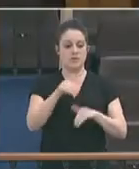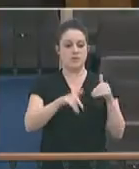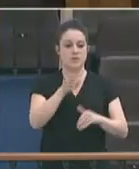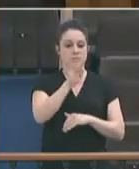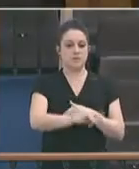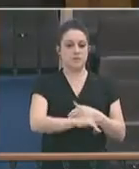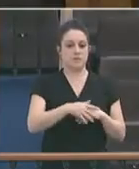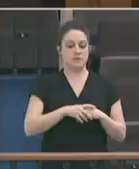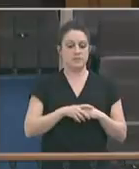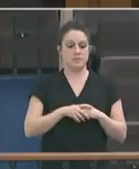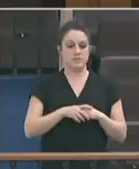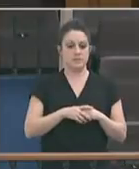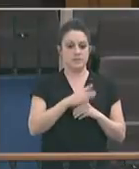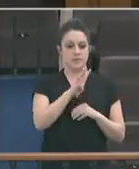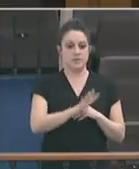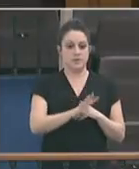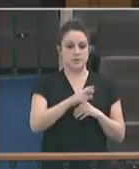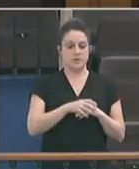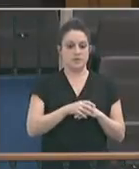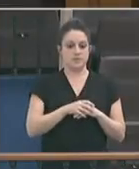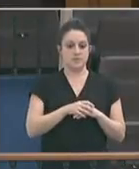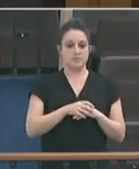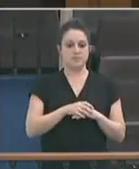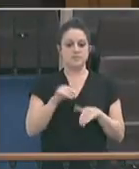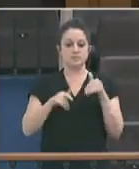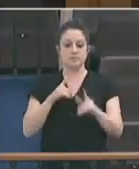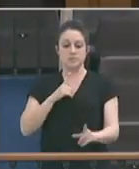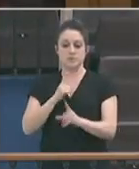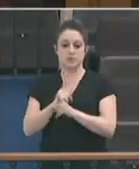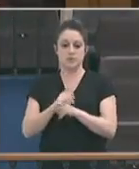favor? 4. ¿Votos en contra?